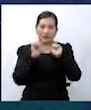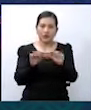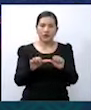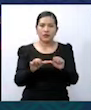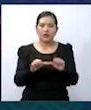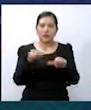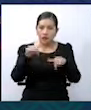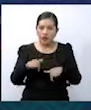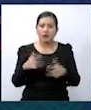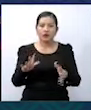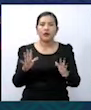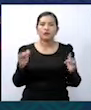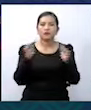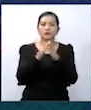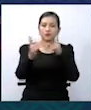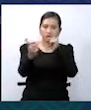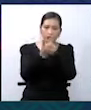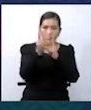toman contacto con el señor